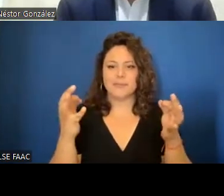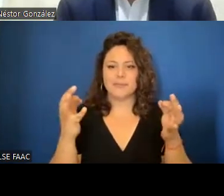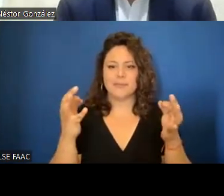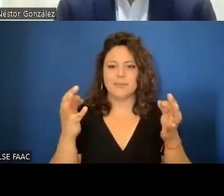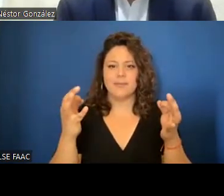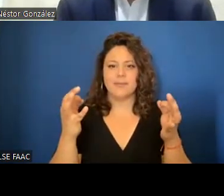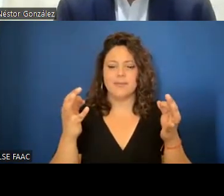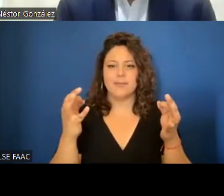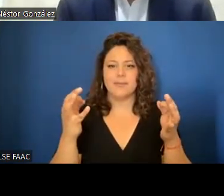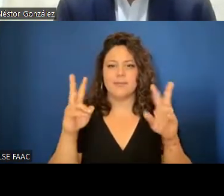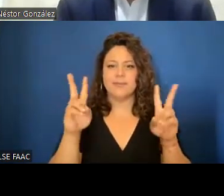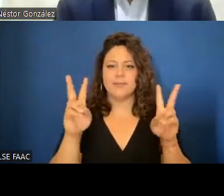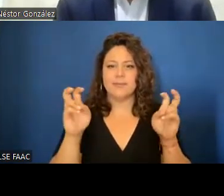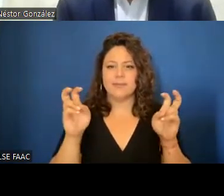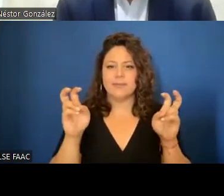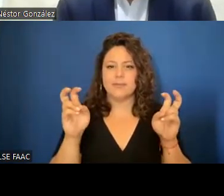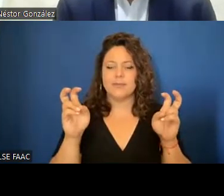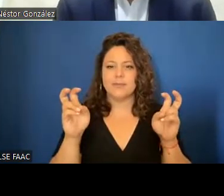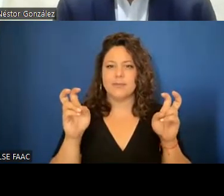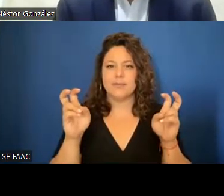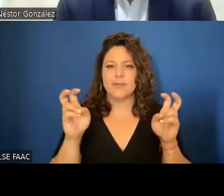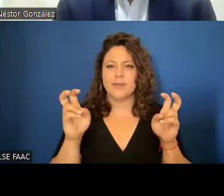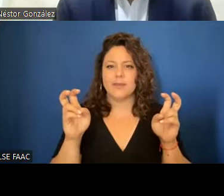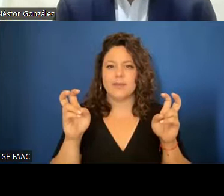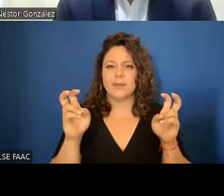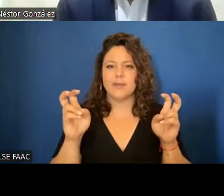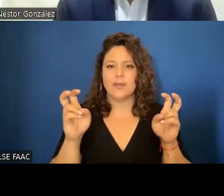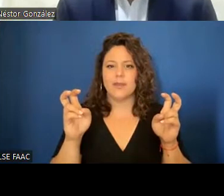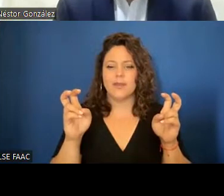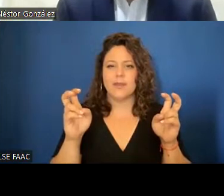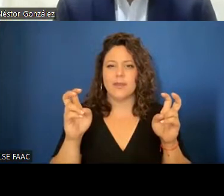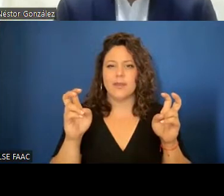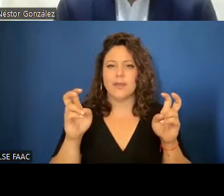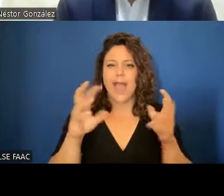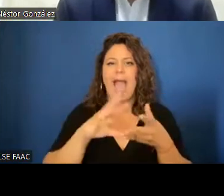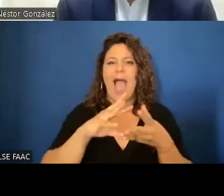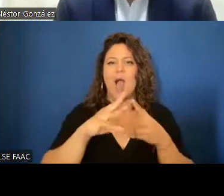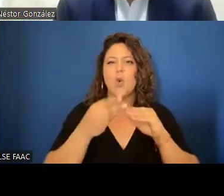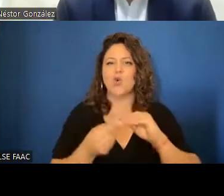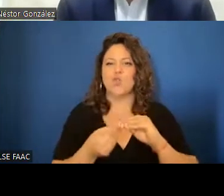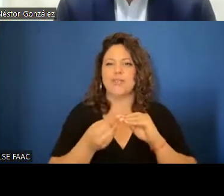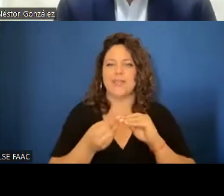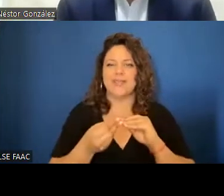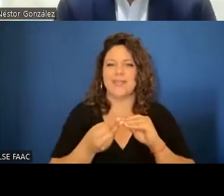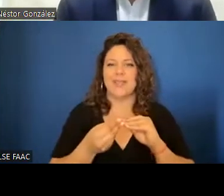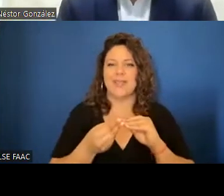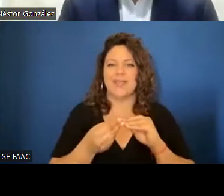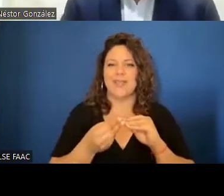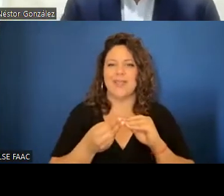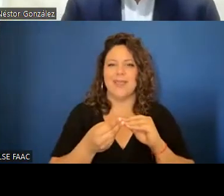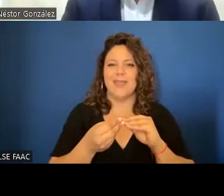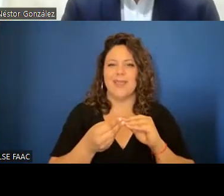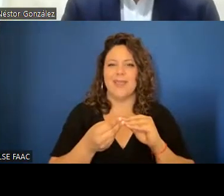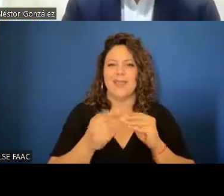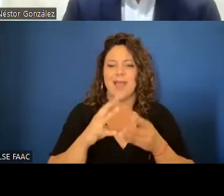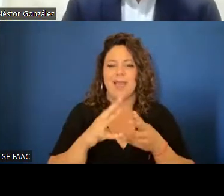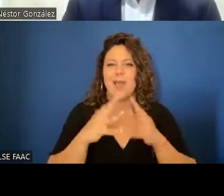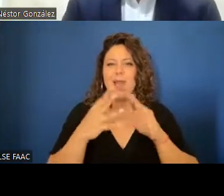la administración o entre particulares es susceptible de entrar en